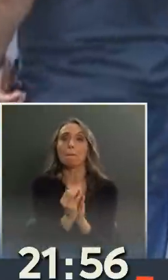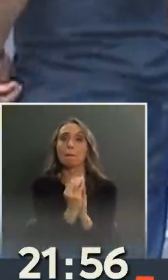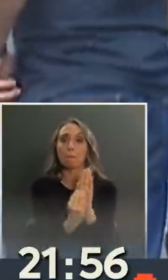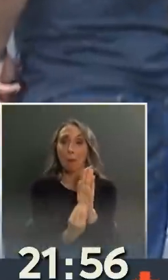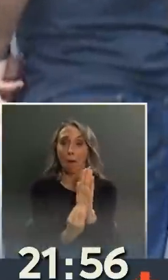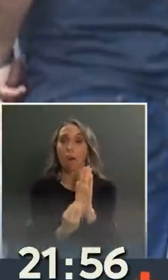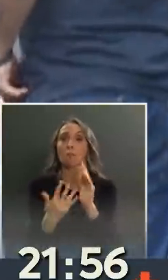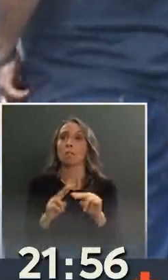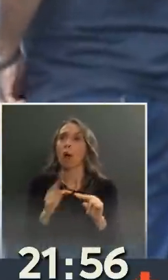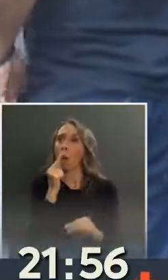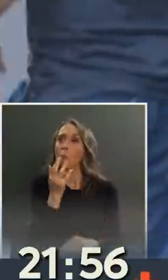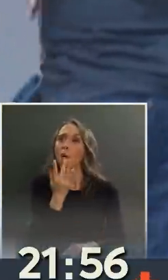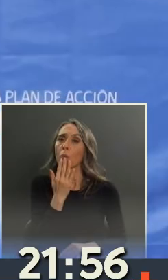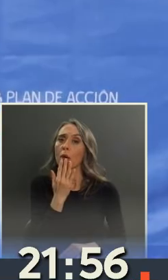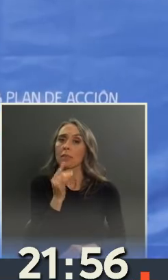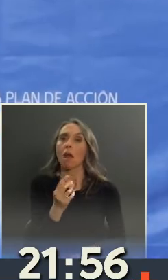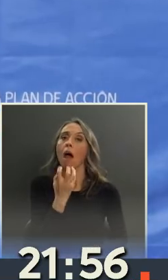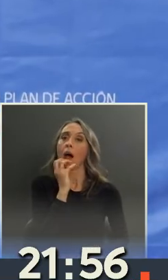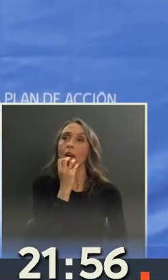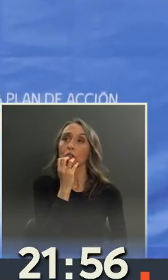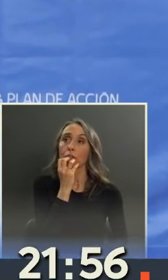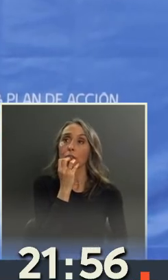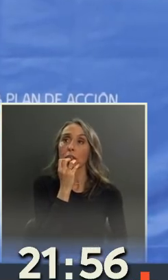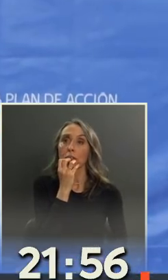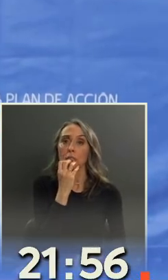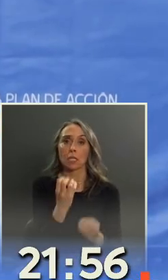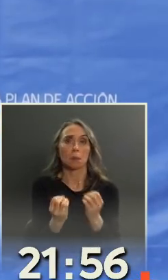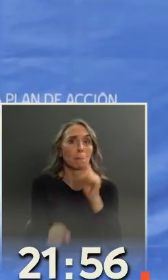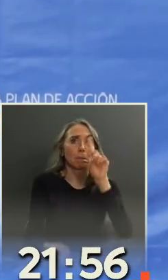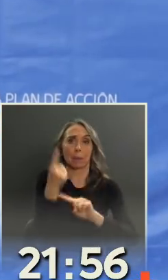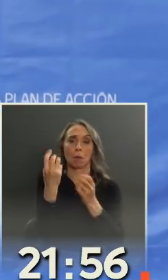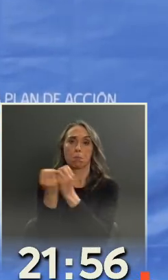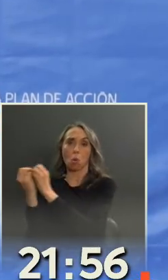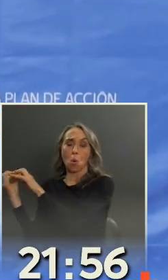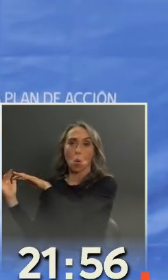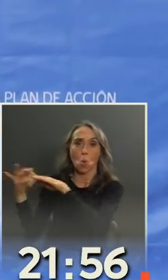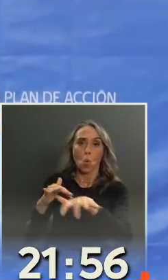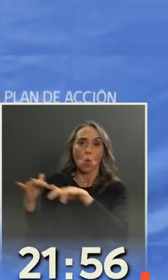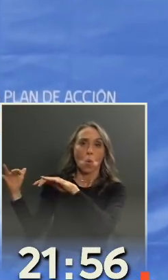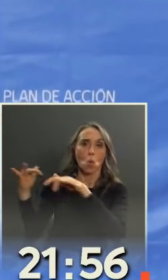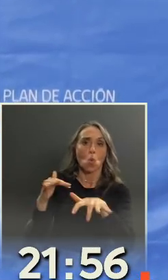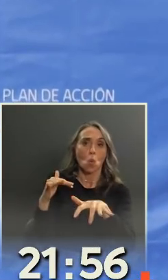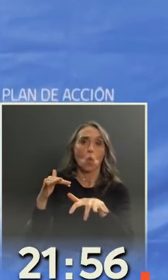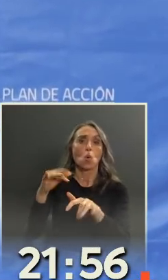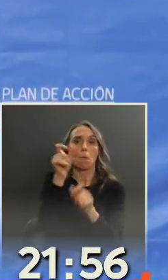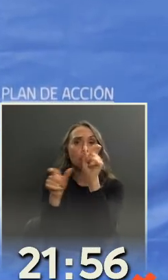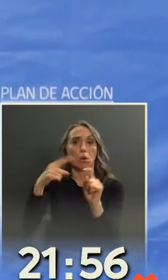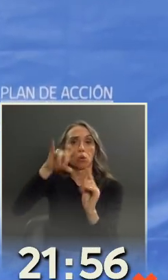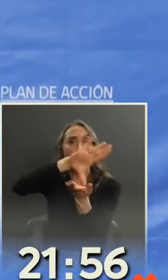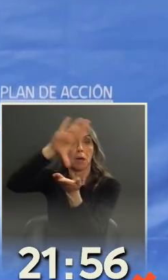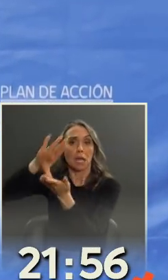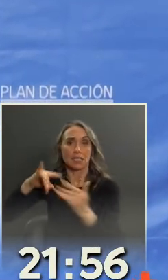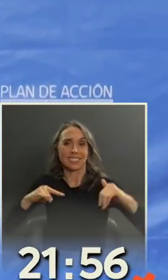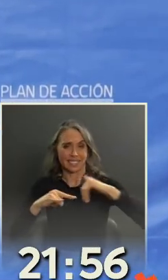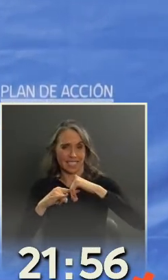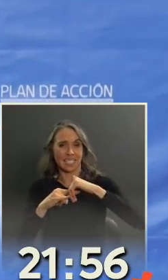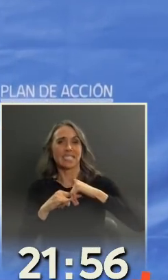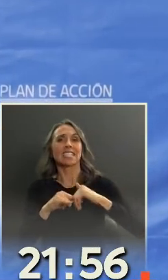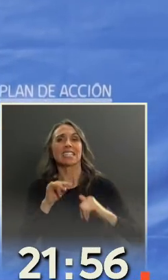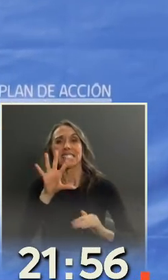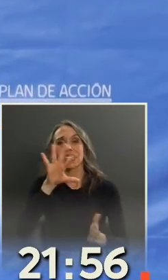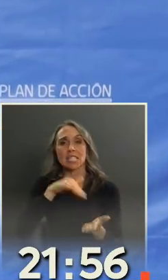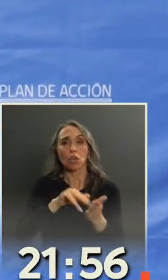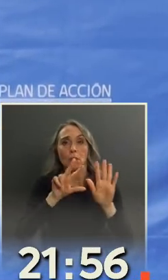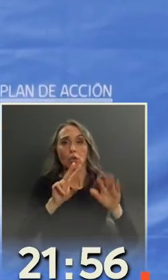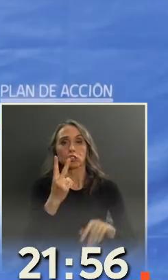implementó en Antofagasta por una cantidad inusual de migrantes que empezaron a llegar a este terminal. Hasta la fecha llegamos